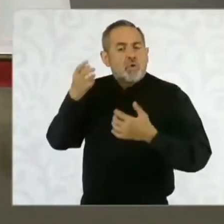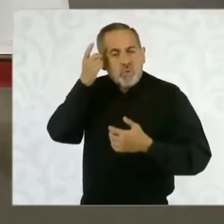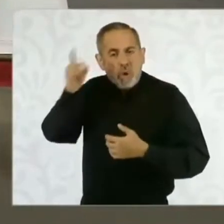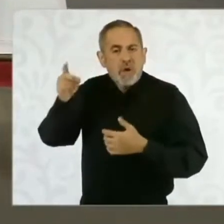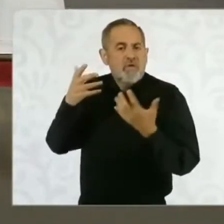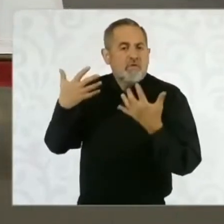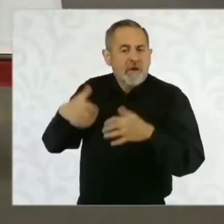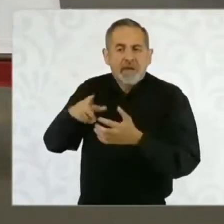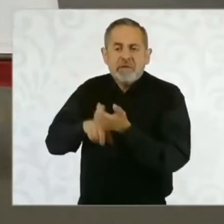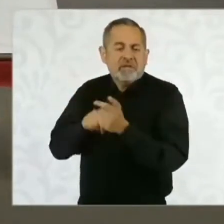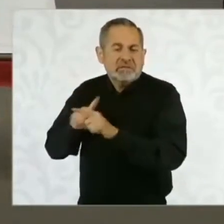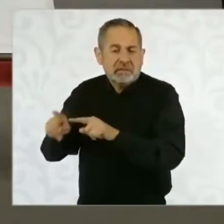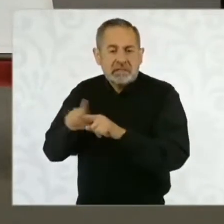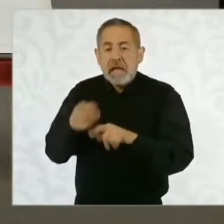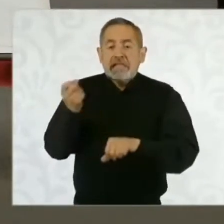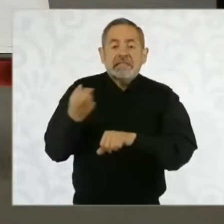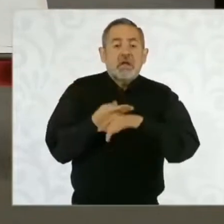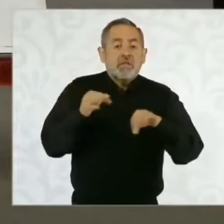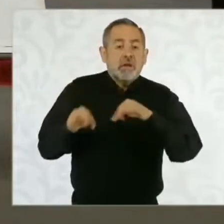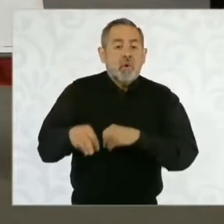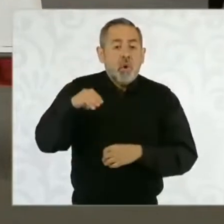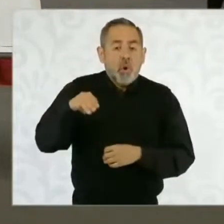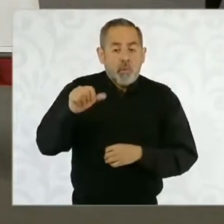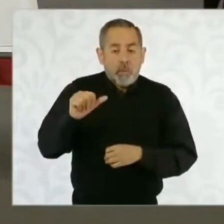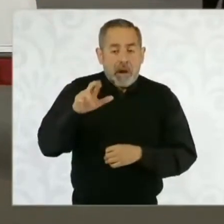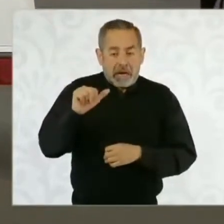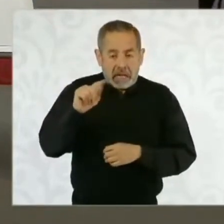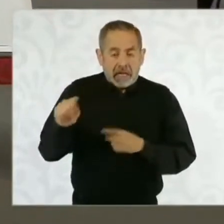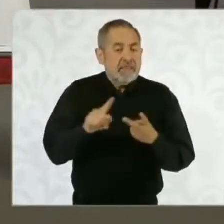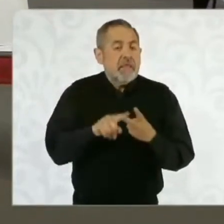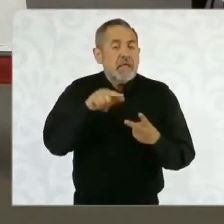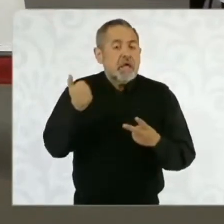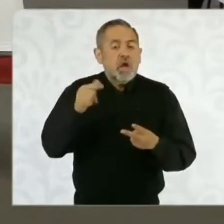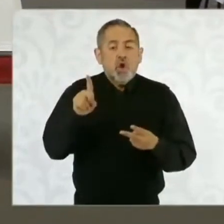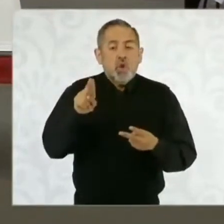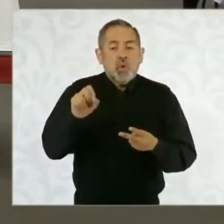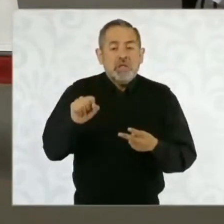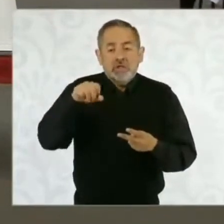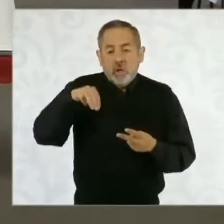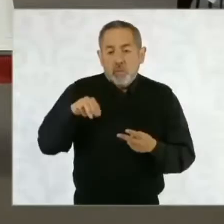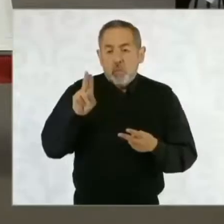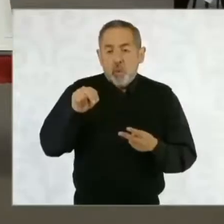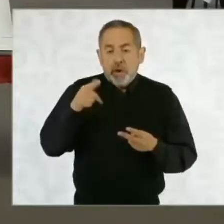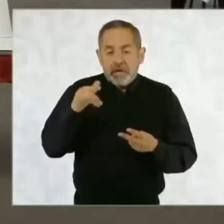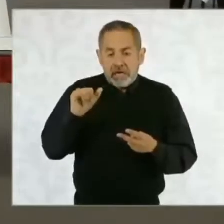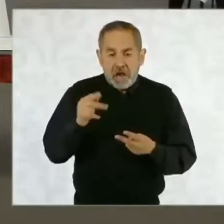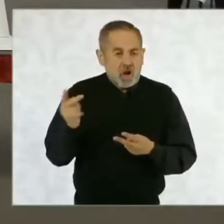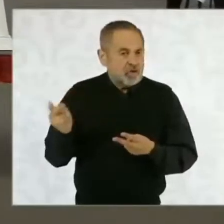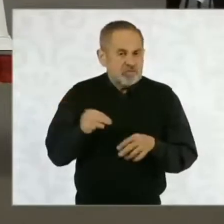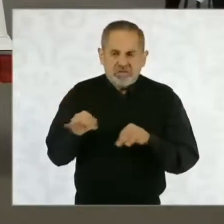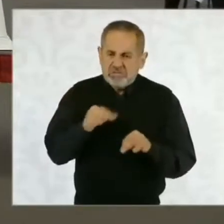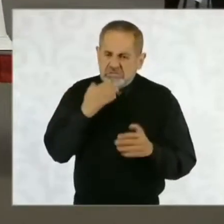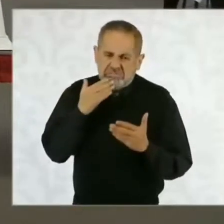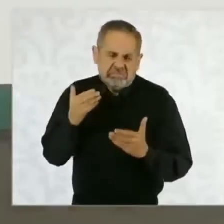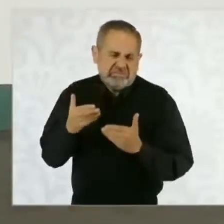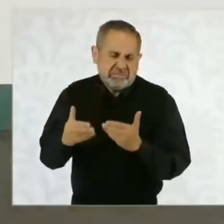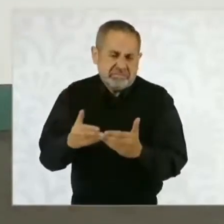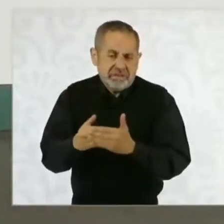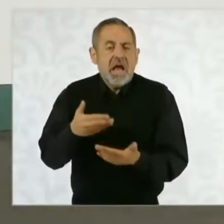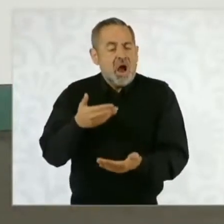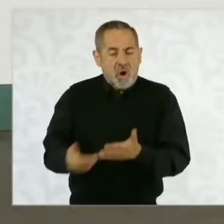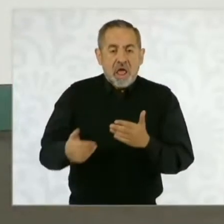al secretario del Trabajo, a Marat y a Luis Munguía, que han estado haciendo un excelente trabajo, porque hoy logramos